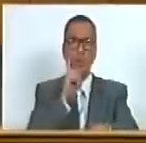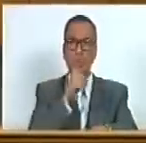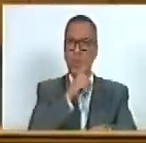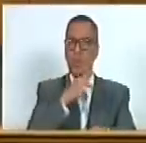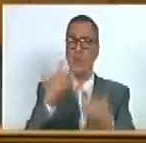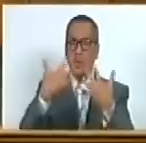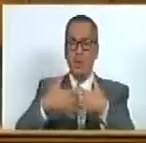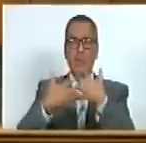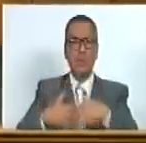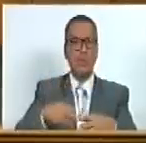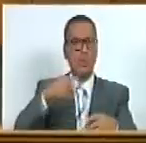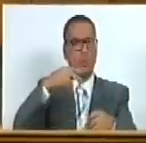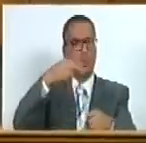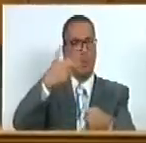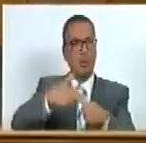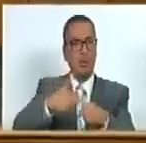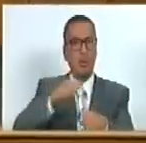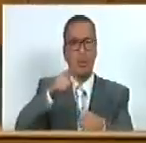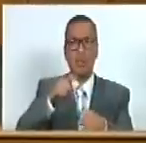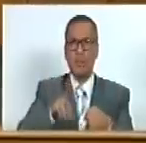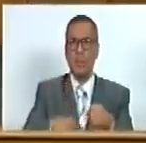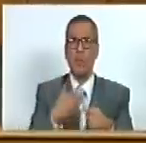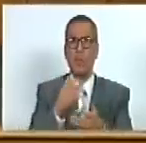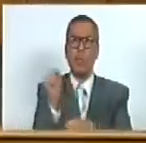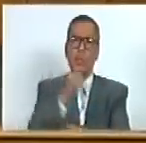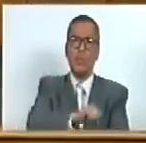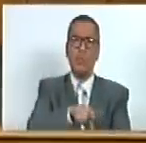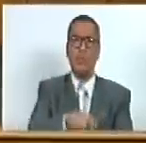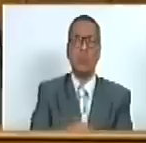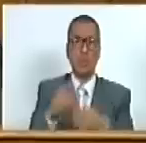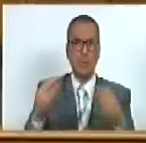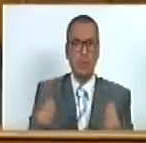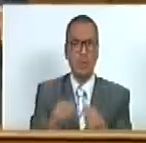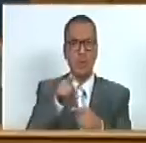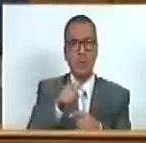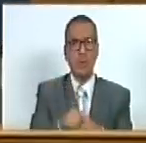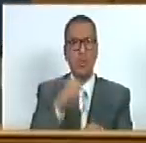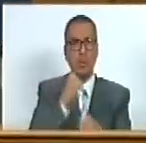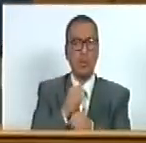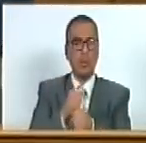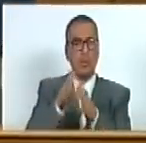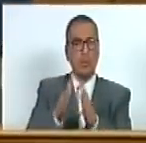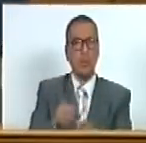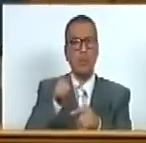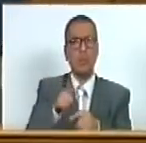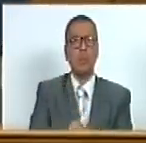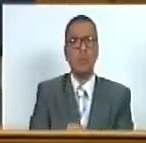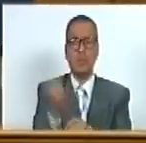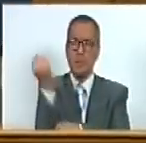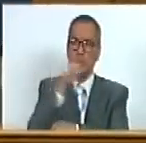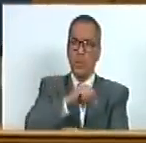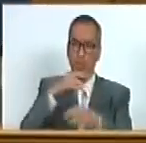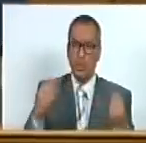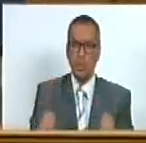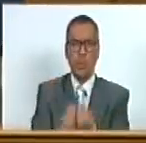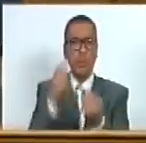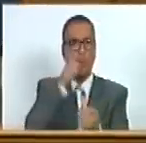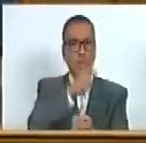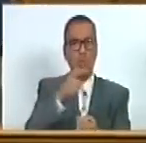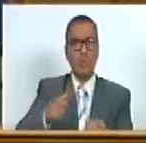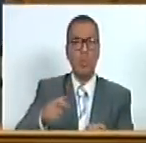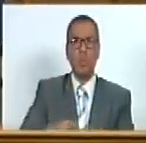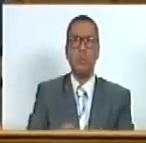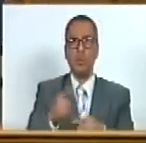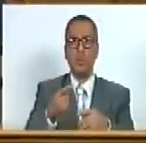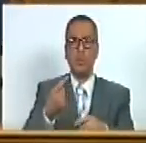petrolera, y por eso lo quisieron tumbar. Justamente la clase obrera derrota junto con el pueblo y con